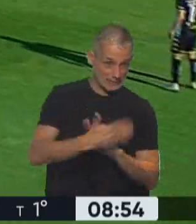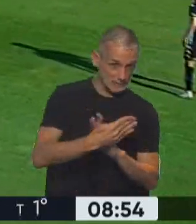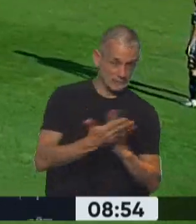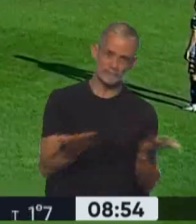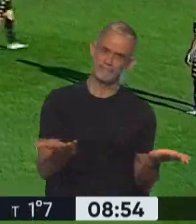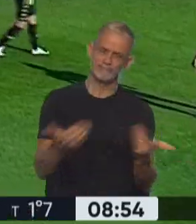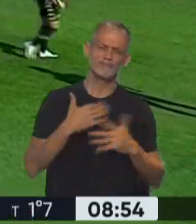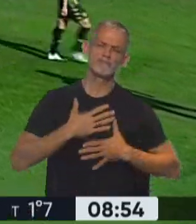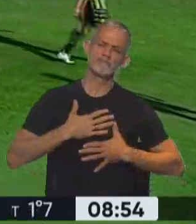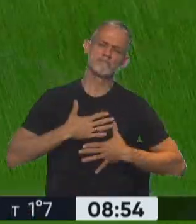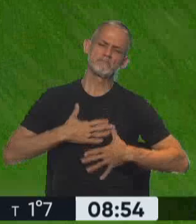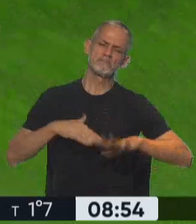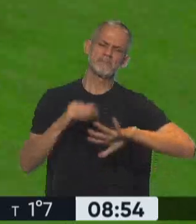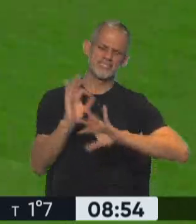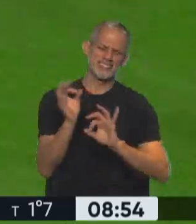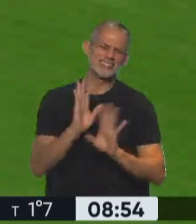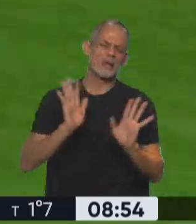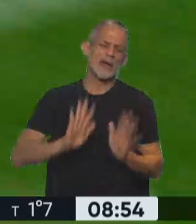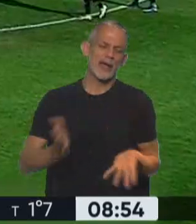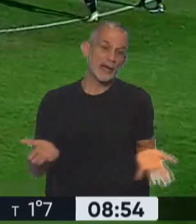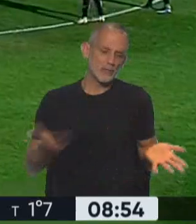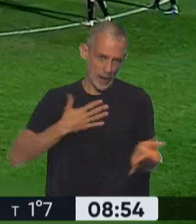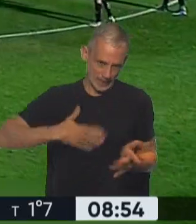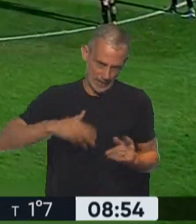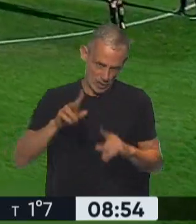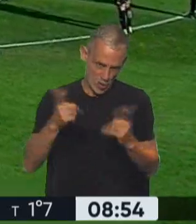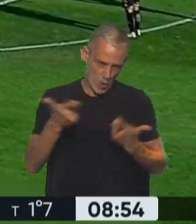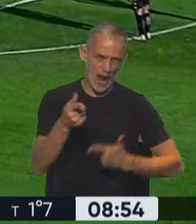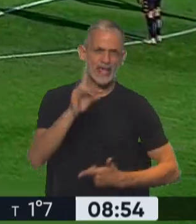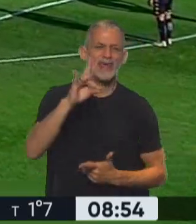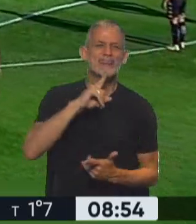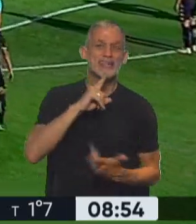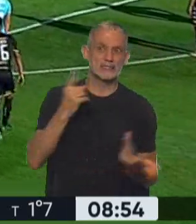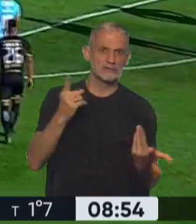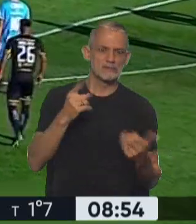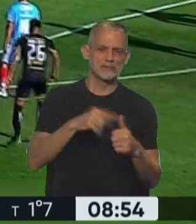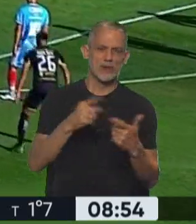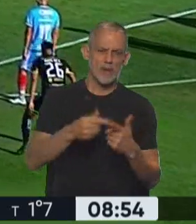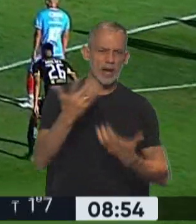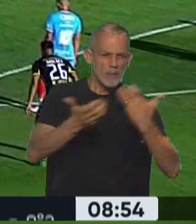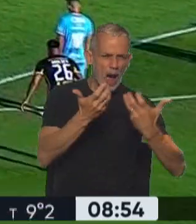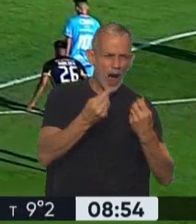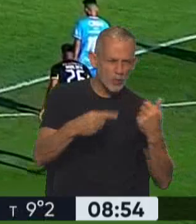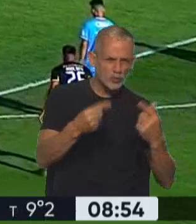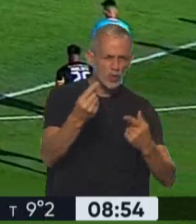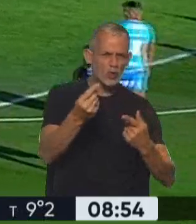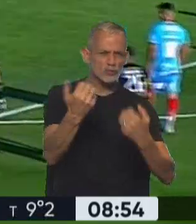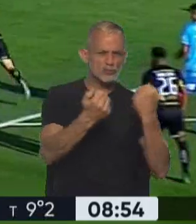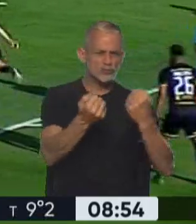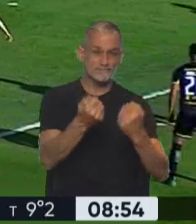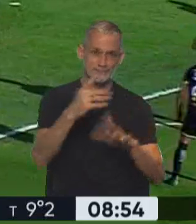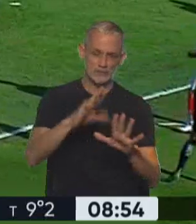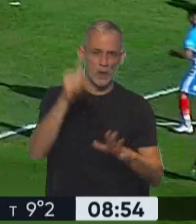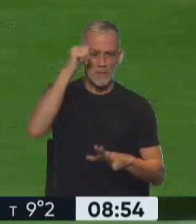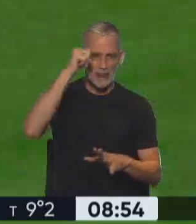está tranquilo, me parece, porque sabe que no va a haber descenso. Sí, no te digo que tranquilo. Igual tranquilo no está nadie. Después de quemar los autos, después de todo lo que pasó, no estaría bueno volver a Mar del